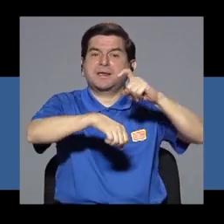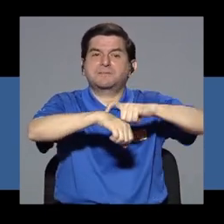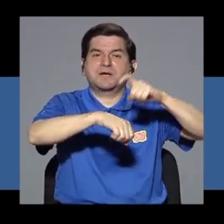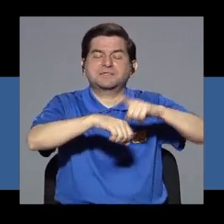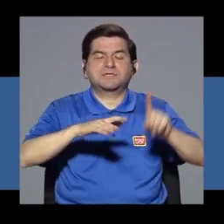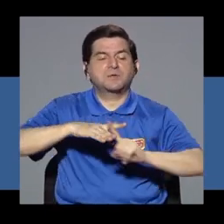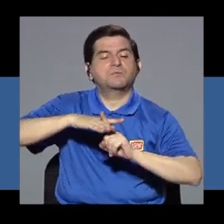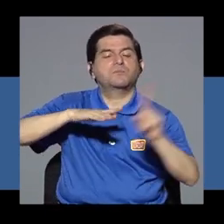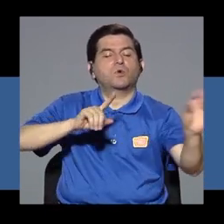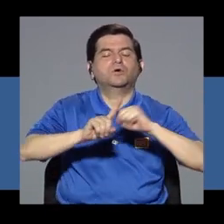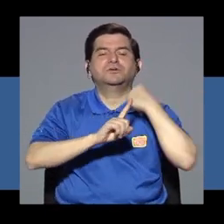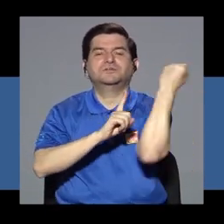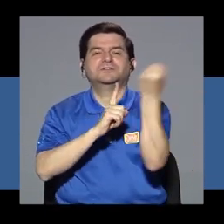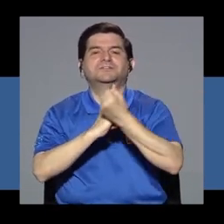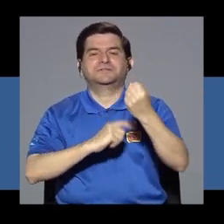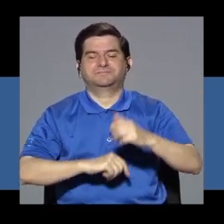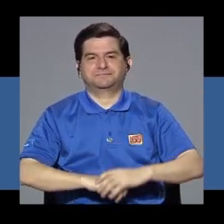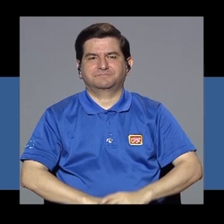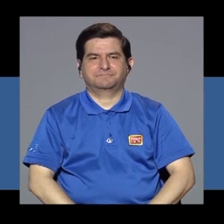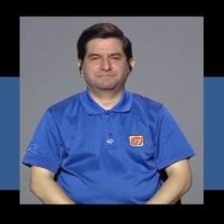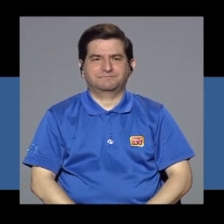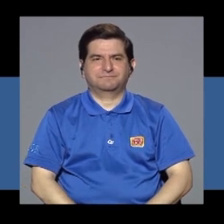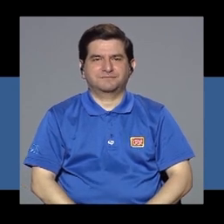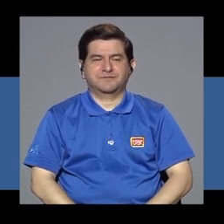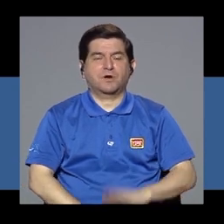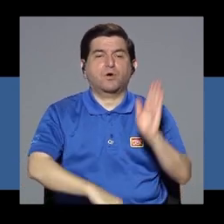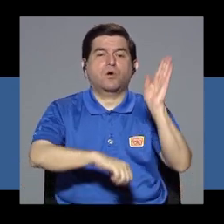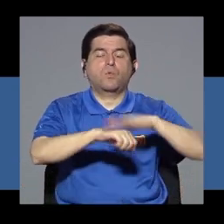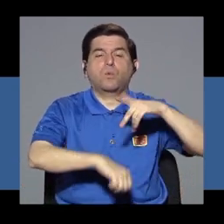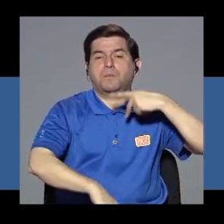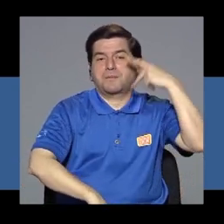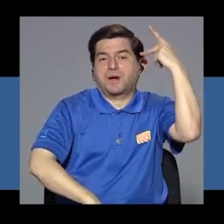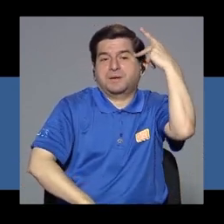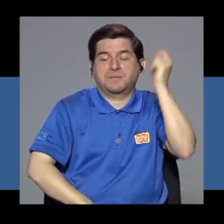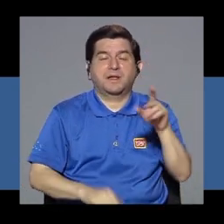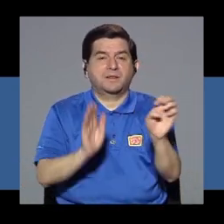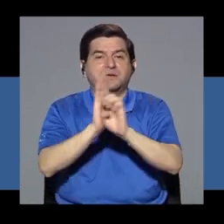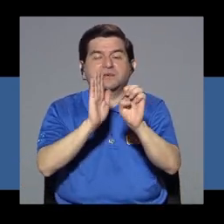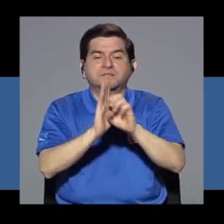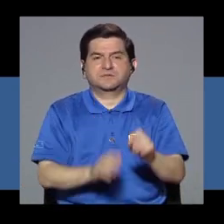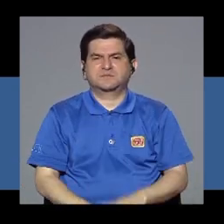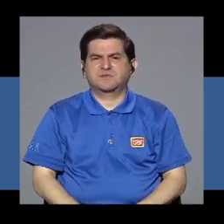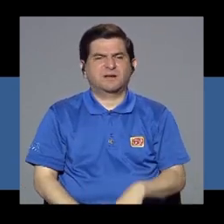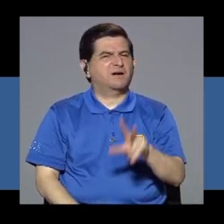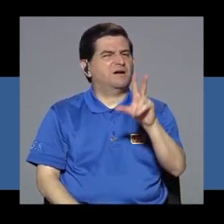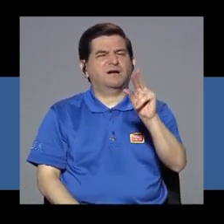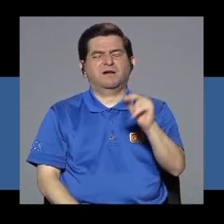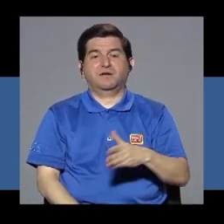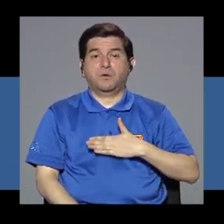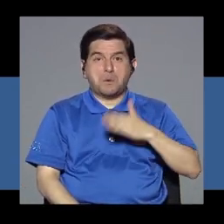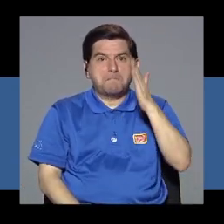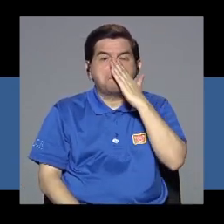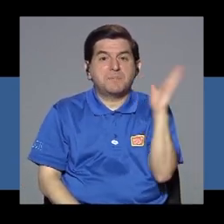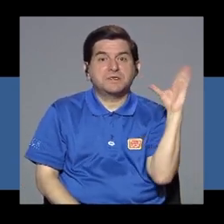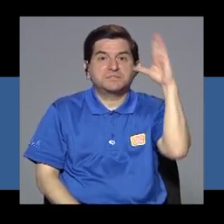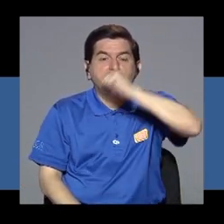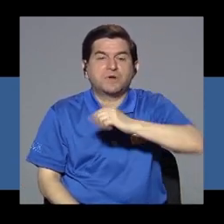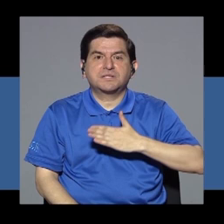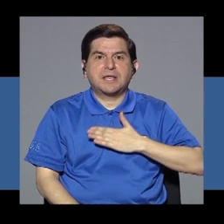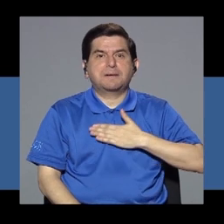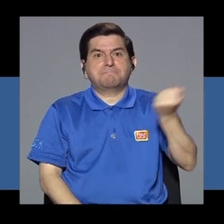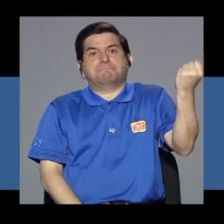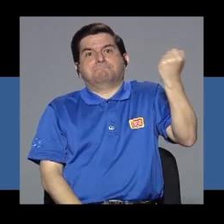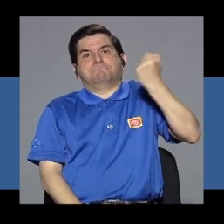para alejarte de la situación. Echar la culpa a tus padres, por ejemplo, ¿qué va? Si mi mamá se entera me